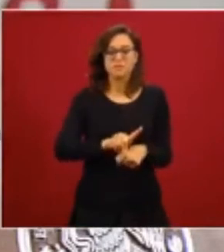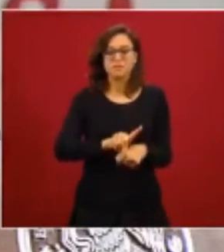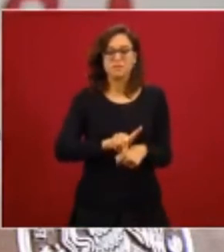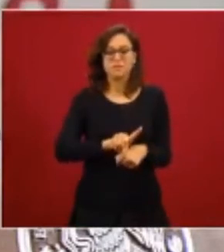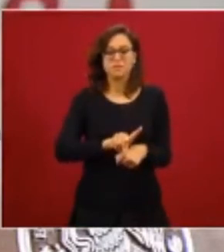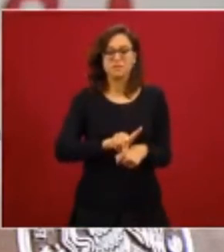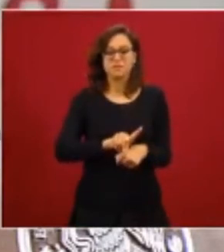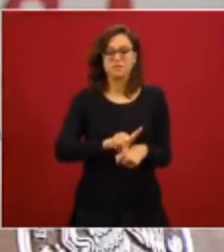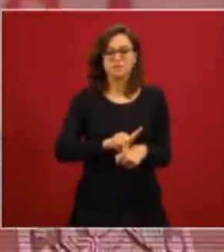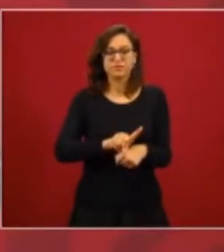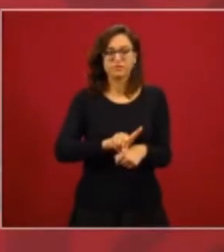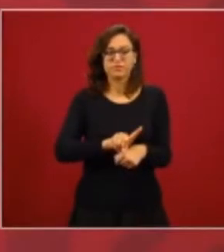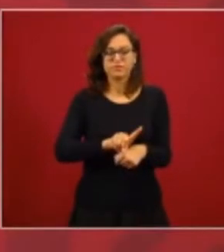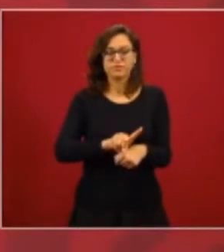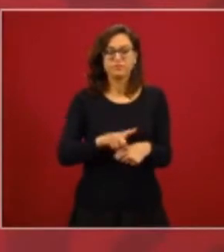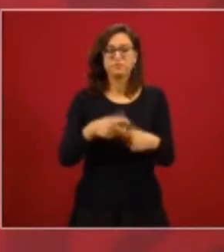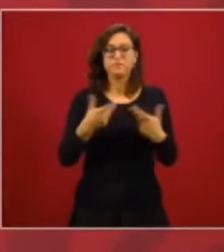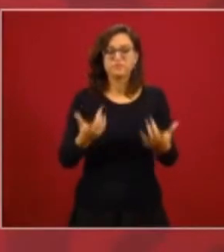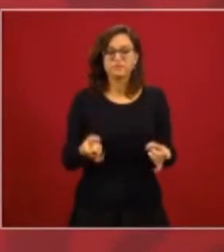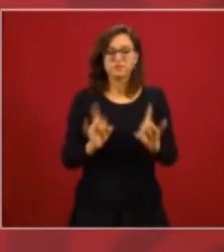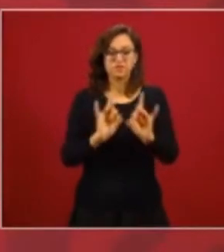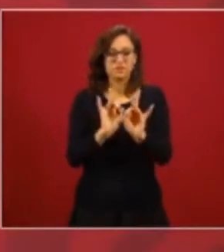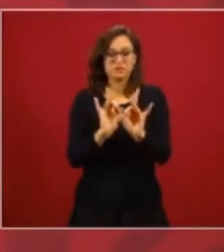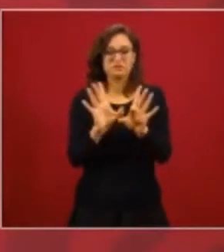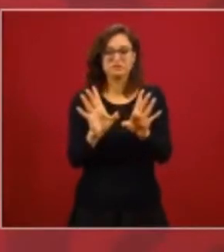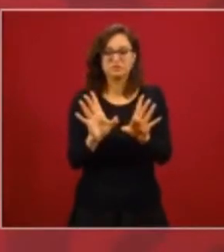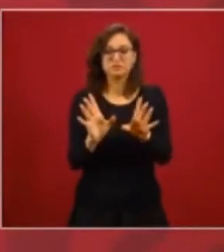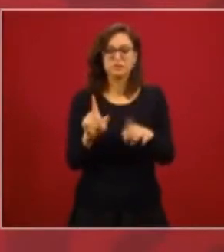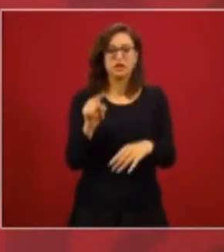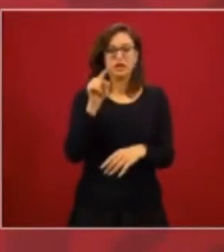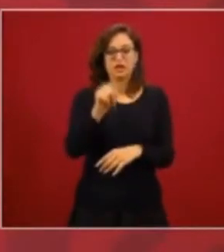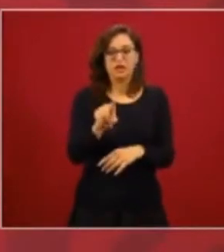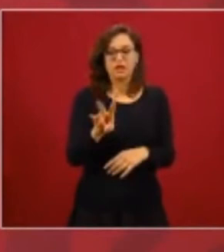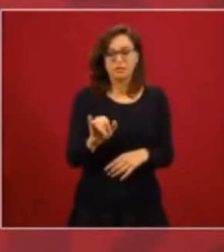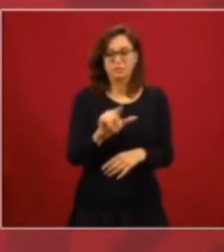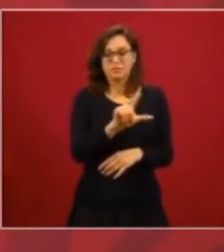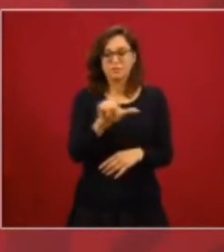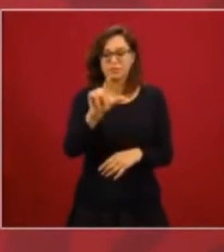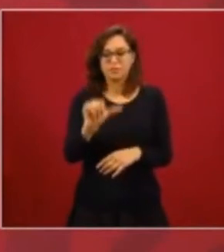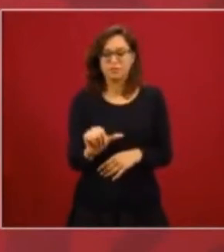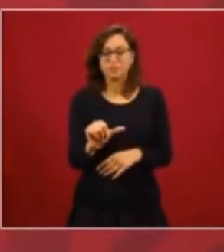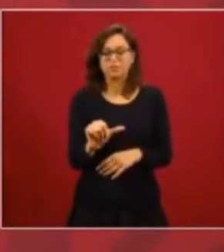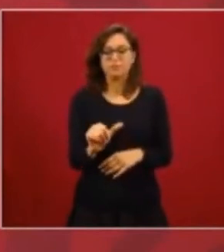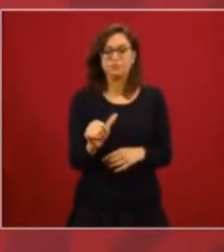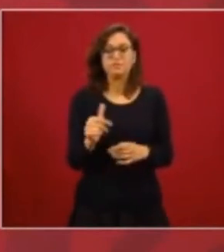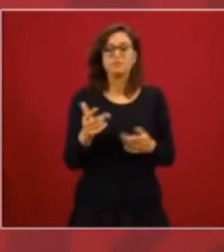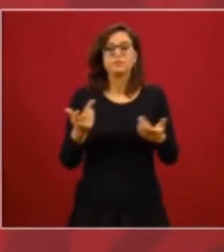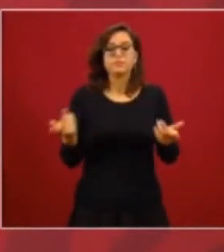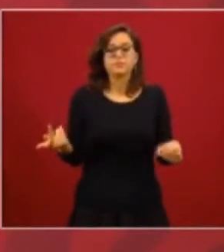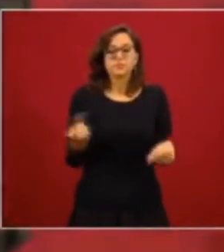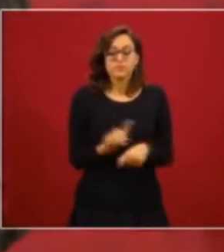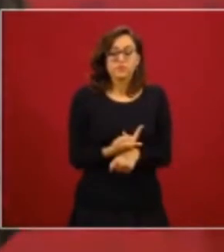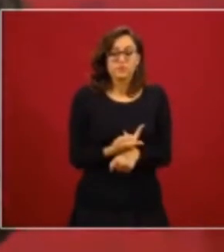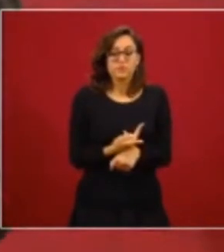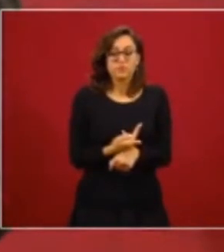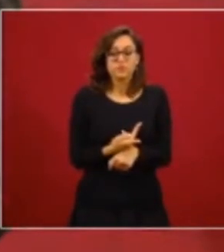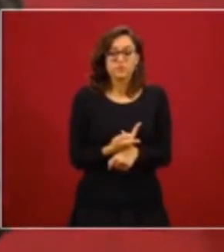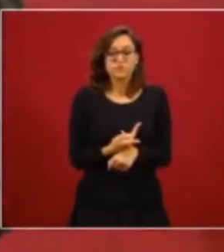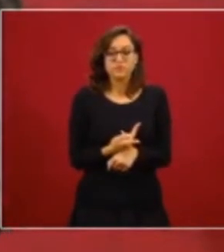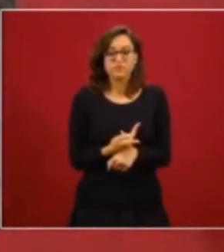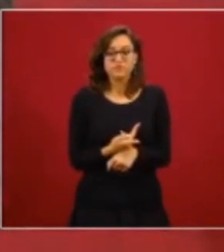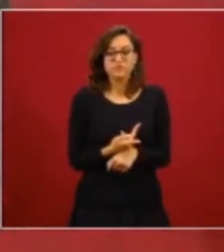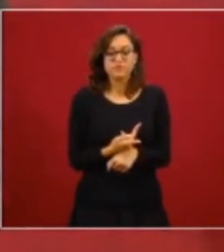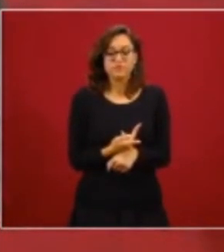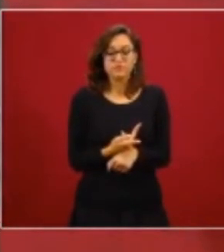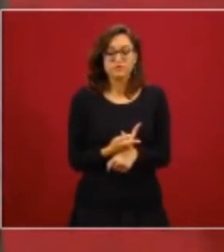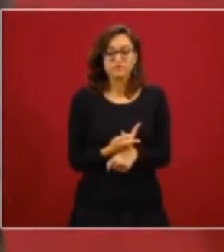que se dan estos acontecimientos en Villa Ahumada, que está en